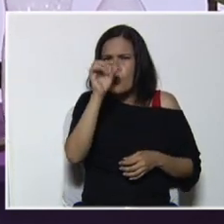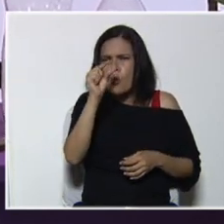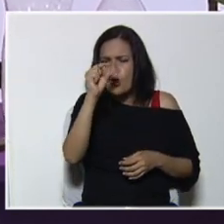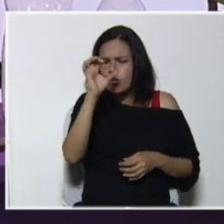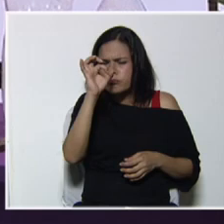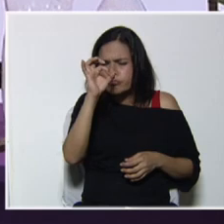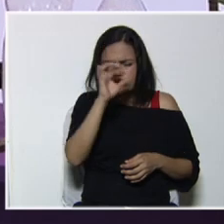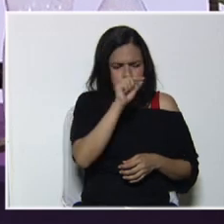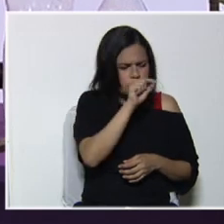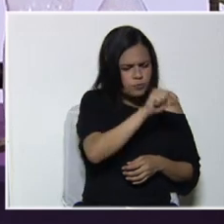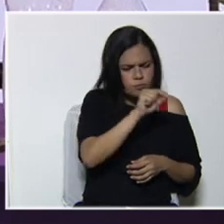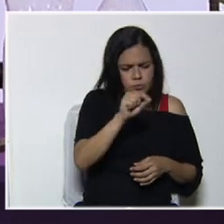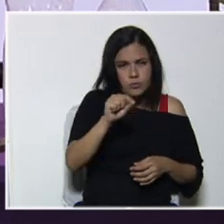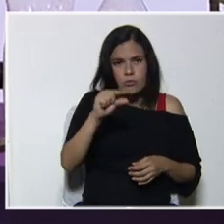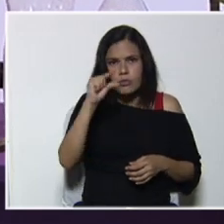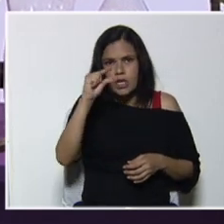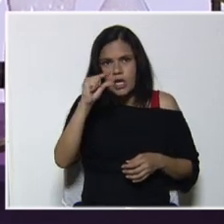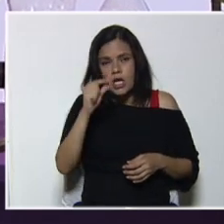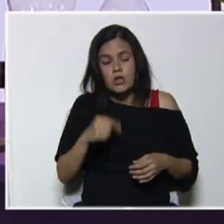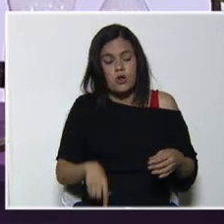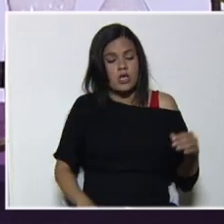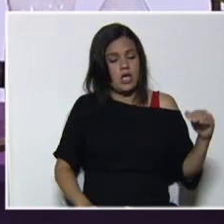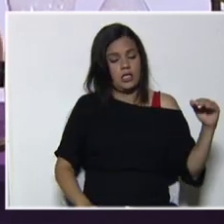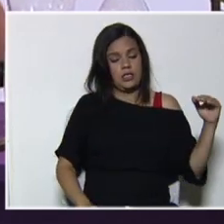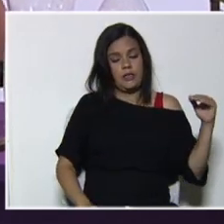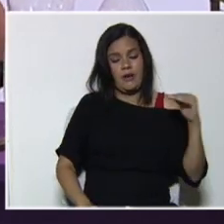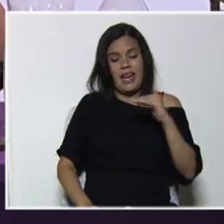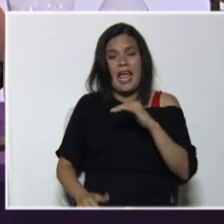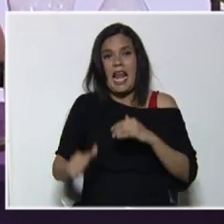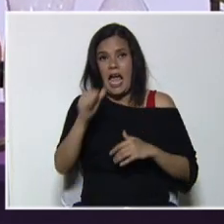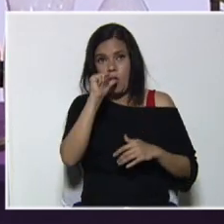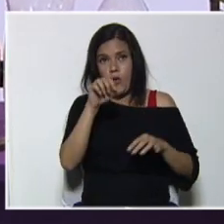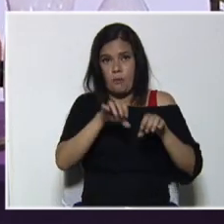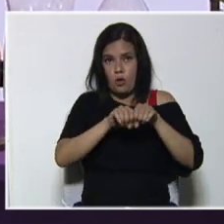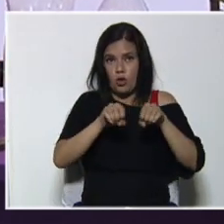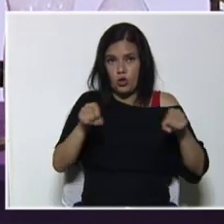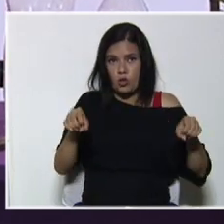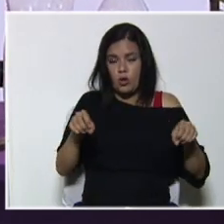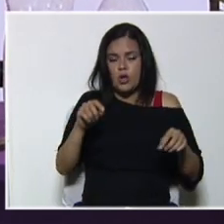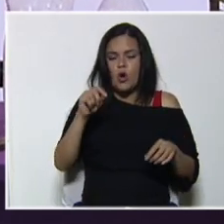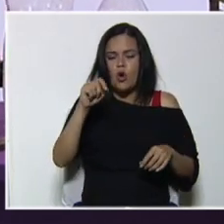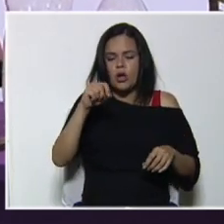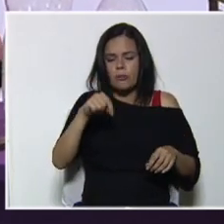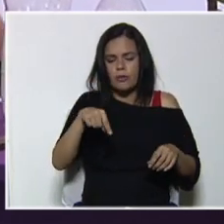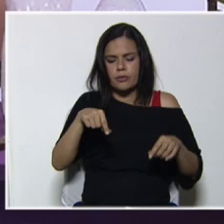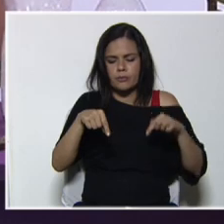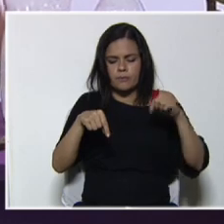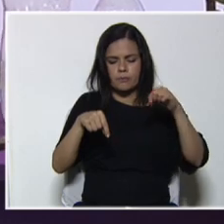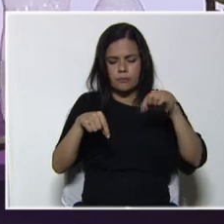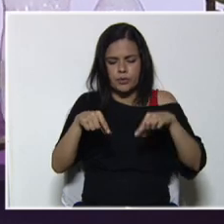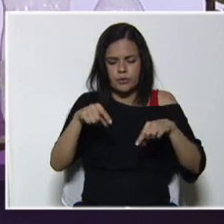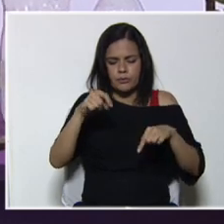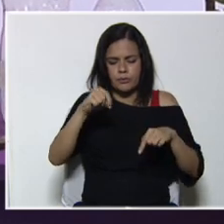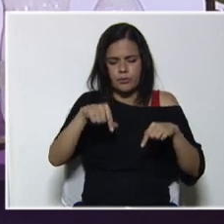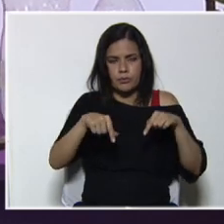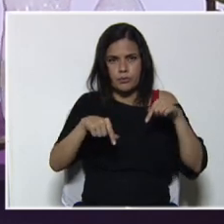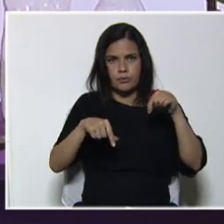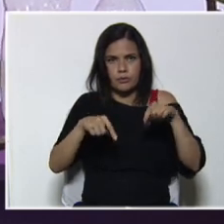al transportar el agua o al trasladarse el agua a través de esos tubos, ellos van goteando lentamente el agua y así se va a